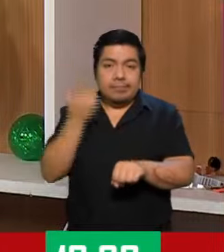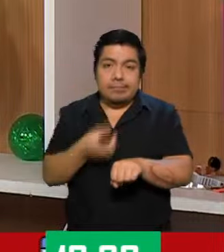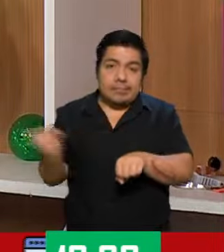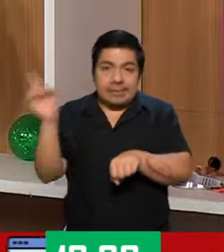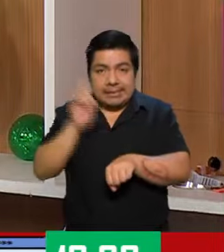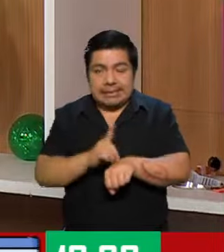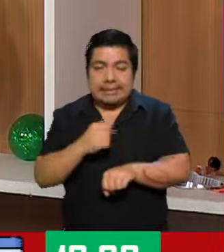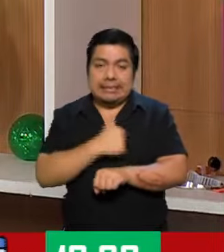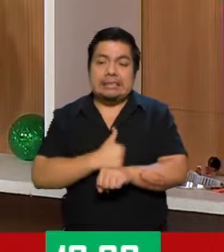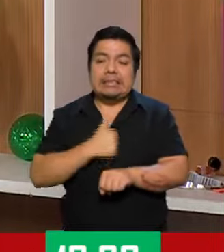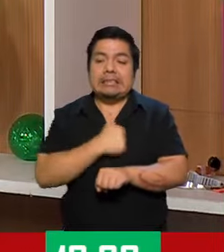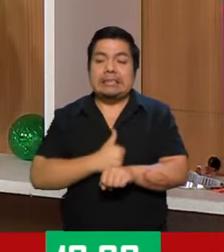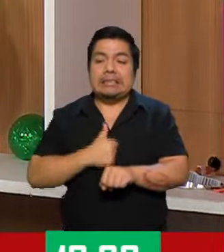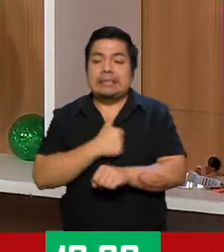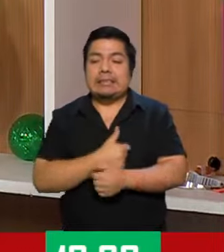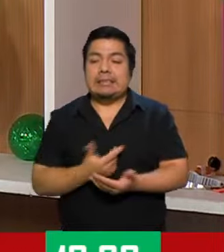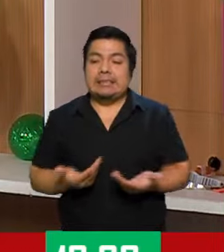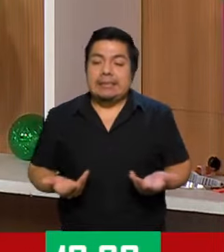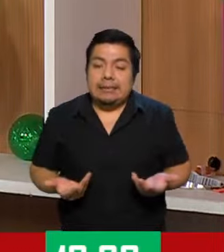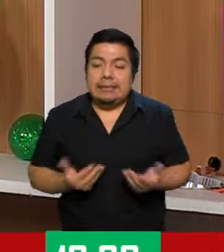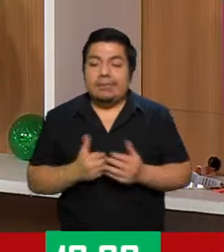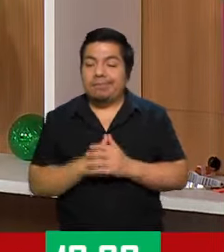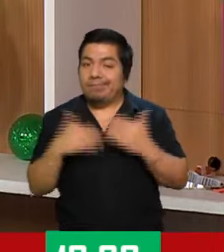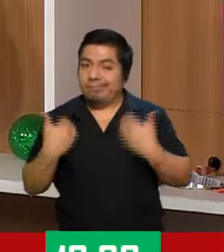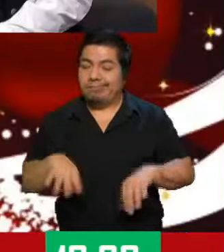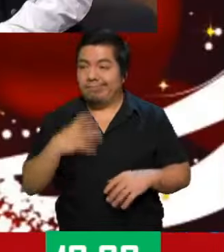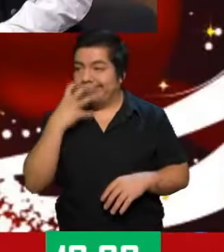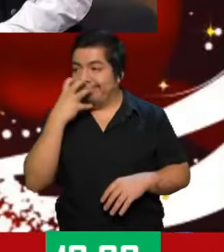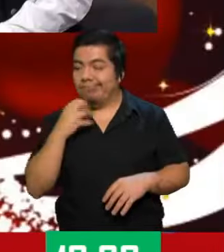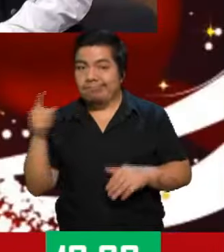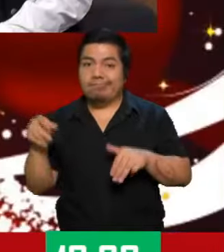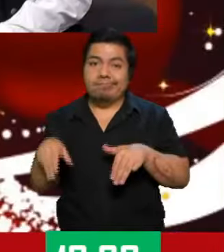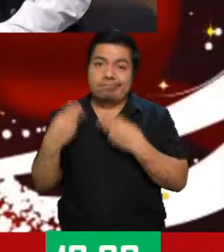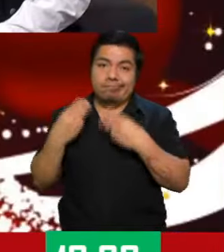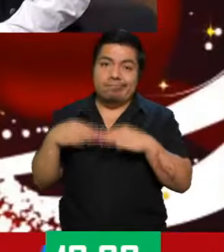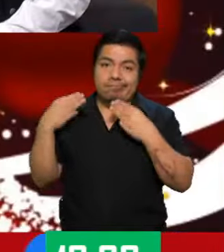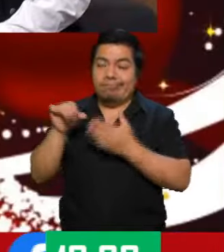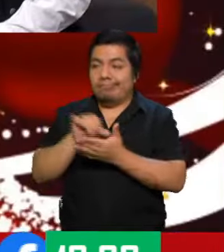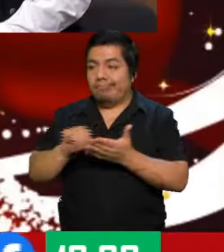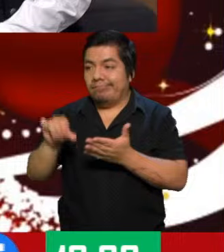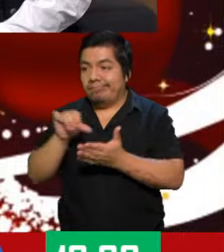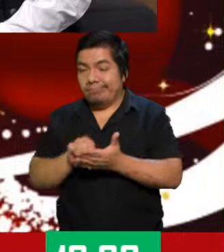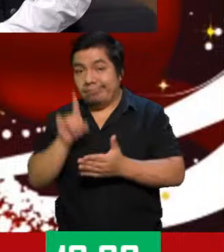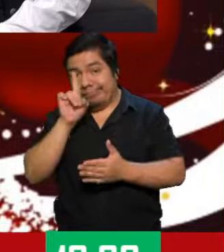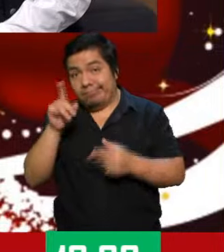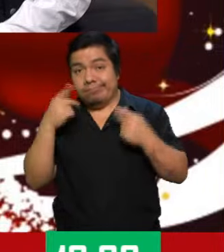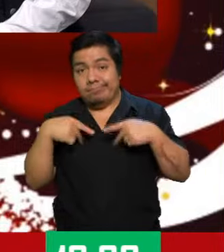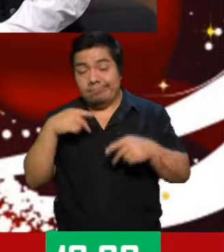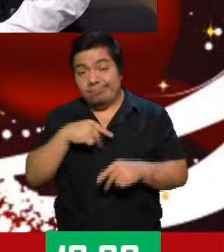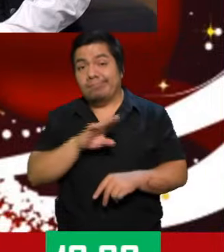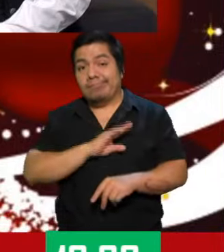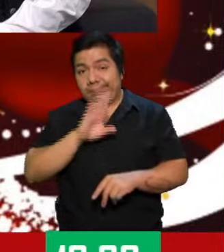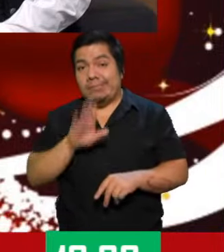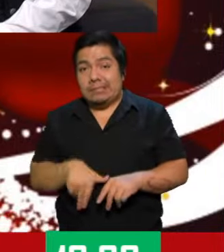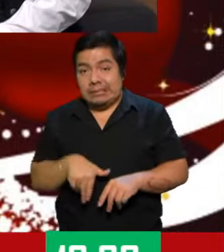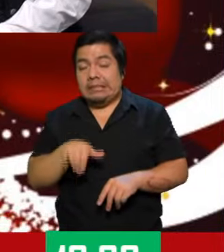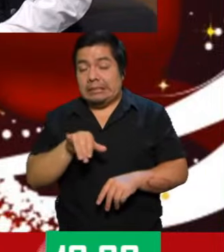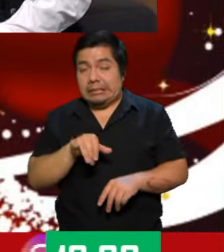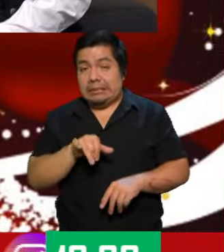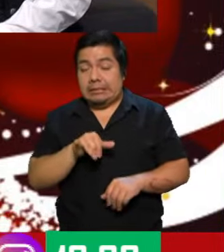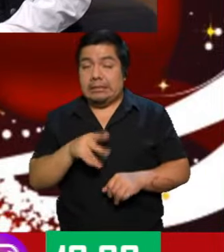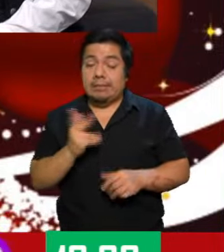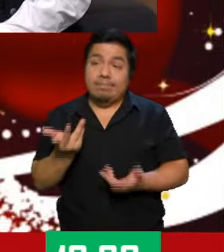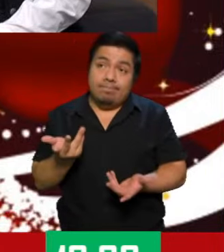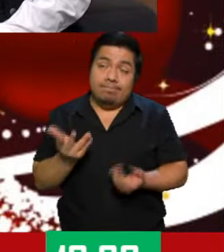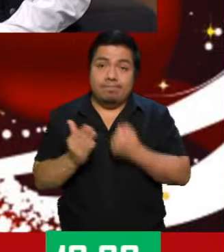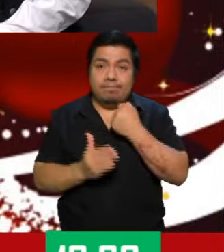tuvimos un hecho muy triste en un mercado en el centro, donde una persona perdió la vida, pero fue gracias